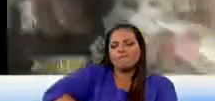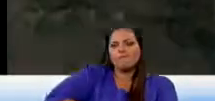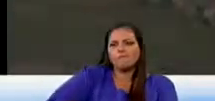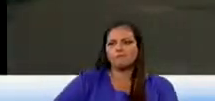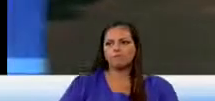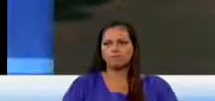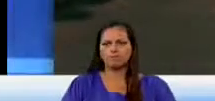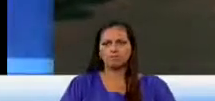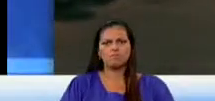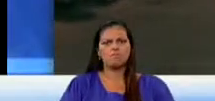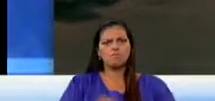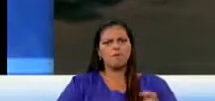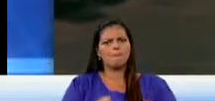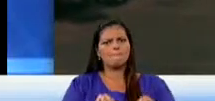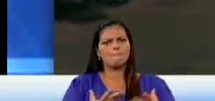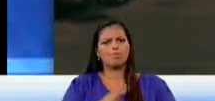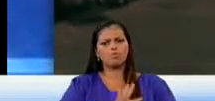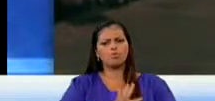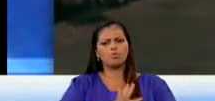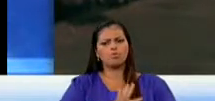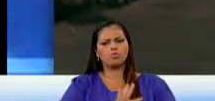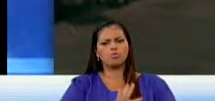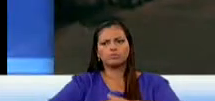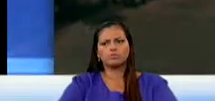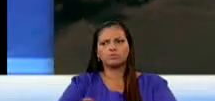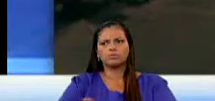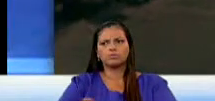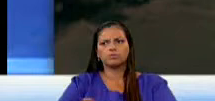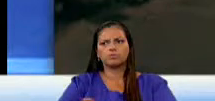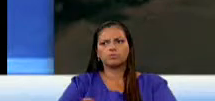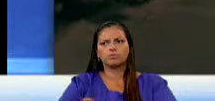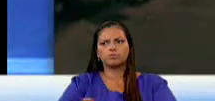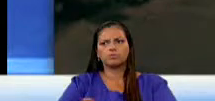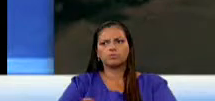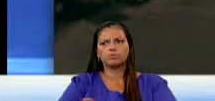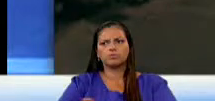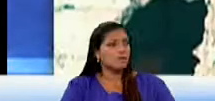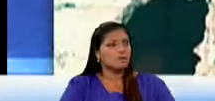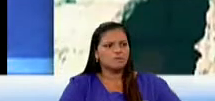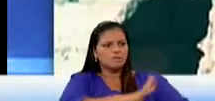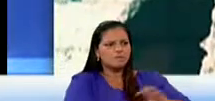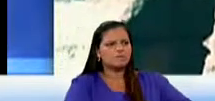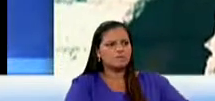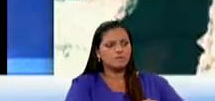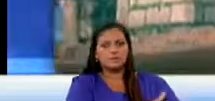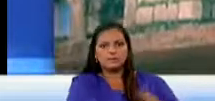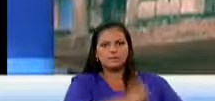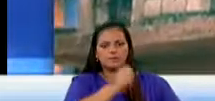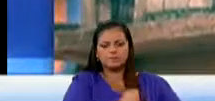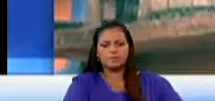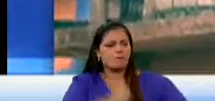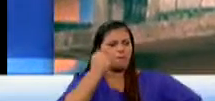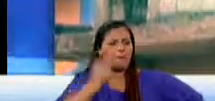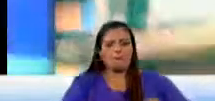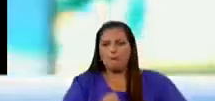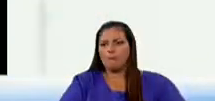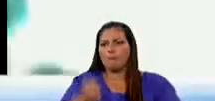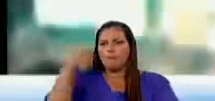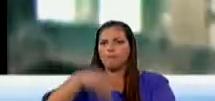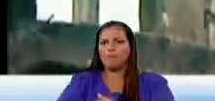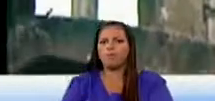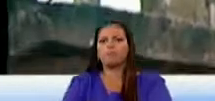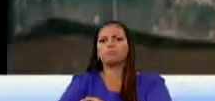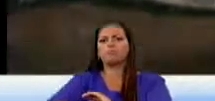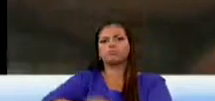ellos cogen y se meten por ahí, a esos huecos. Como luego de cometer el atraco se esconden acá. Claro, ahí se esconden, ahí tienen droga, todas esas cosas, acá se apesta.